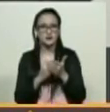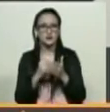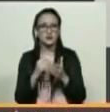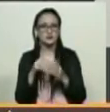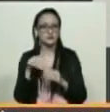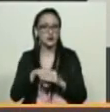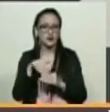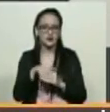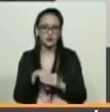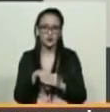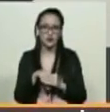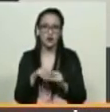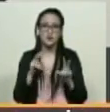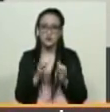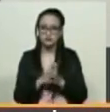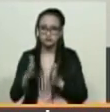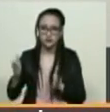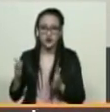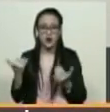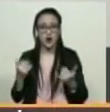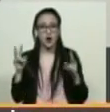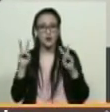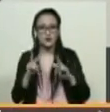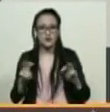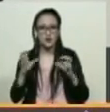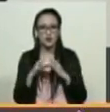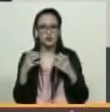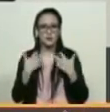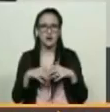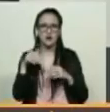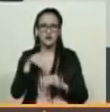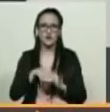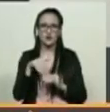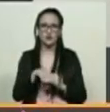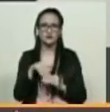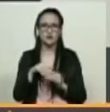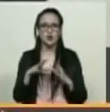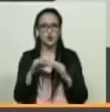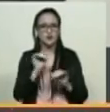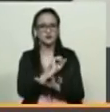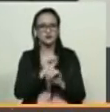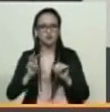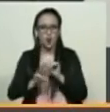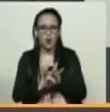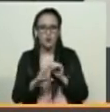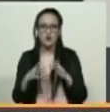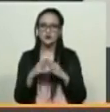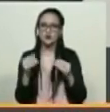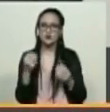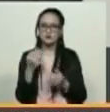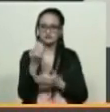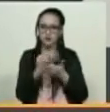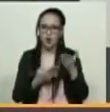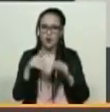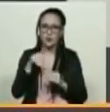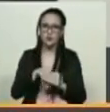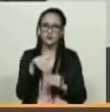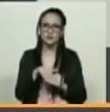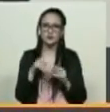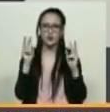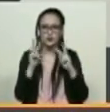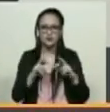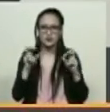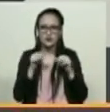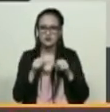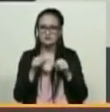nuevo lapso. Luego están las auditorías de todas las máquinas de votación, de todos los softwares de votación, de las boletas de votación. Luego la auditoría y el